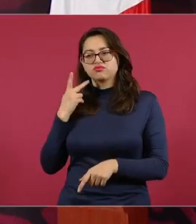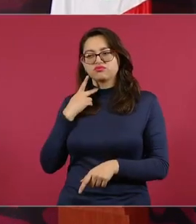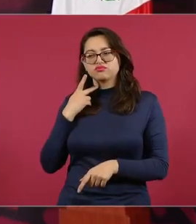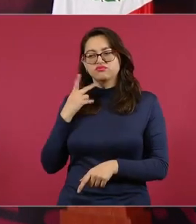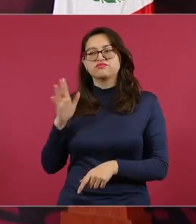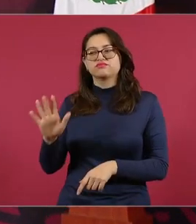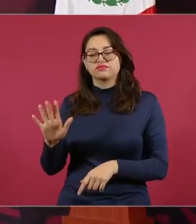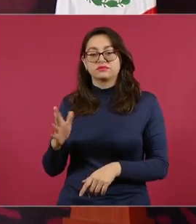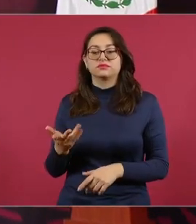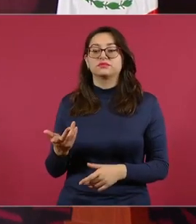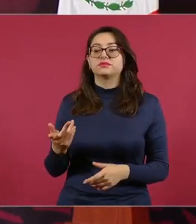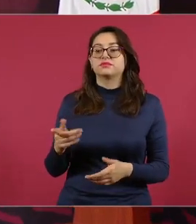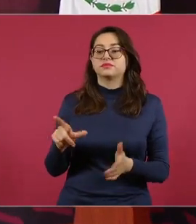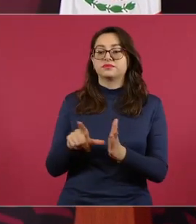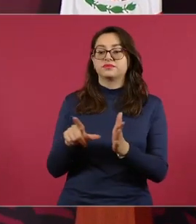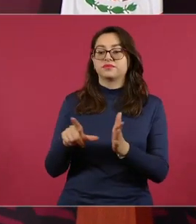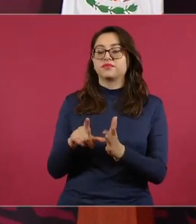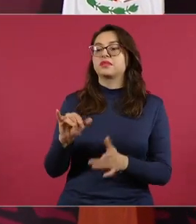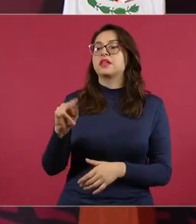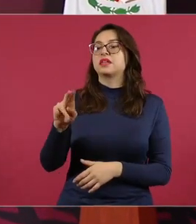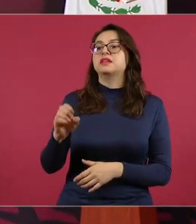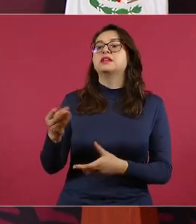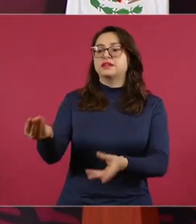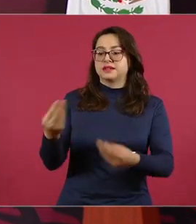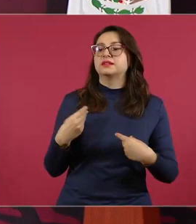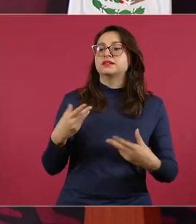para que no pudiesen votar,